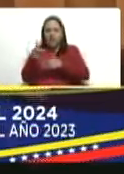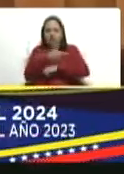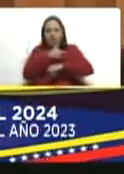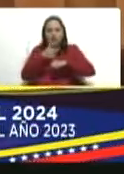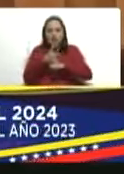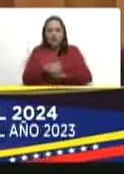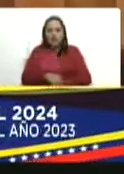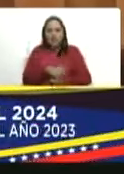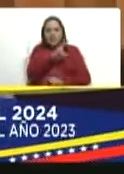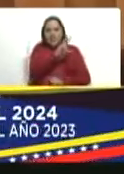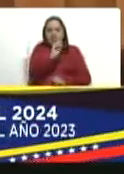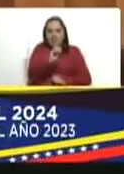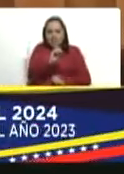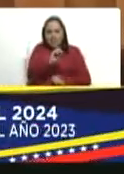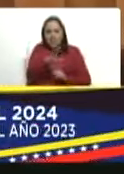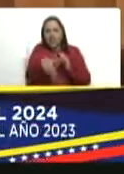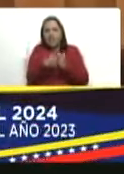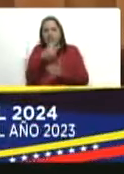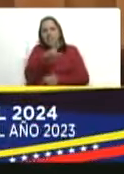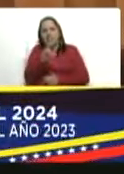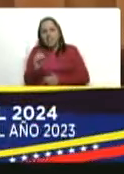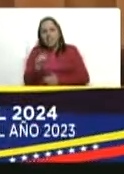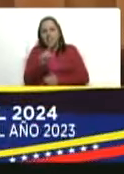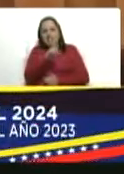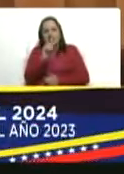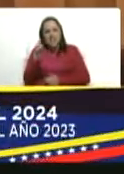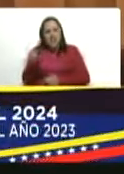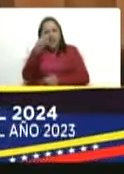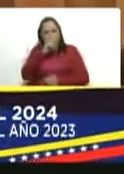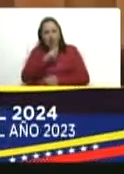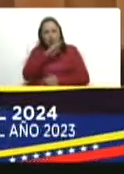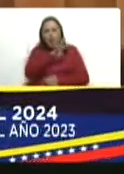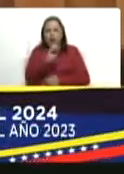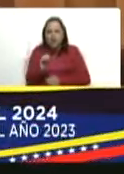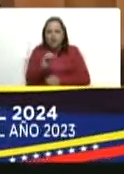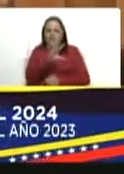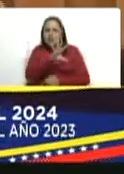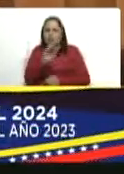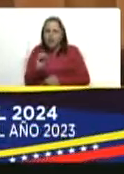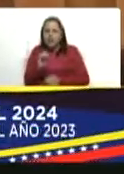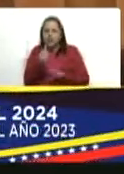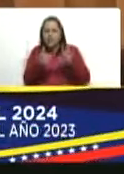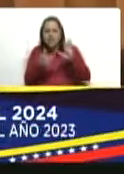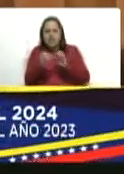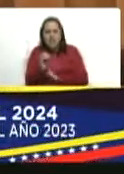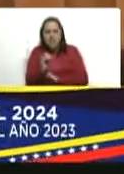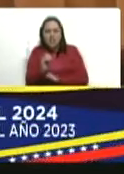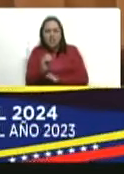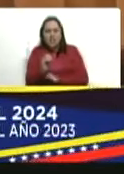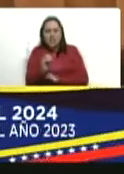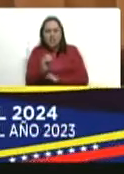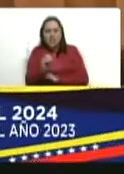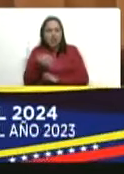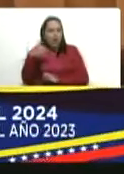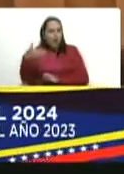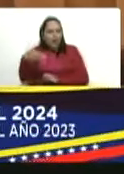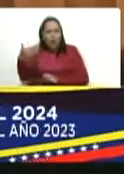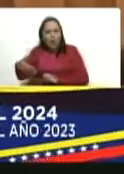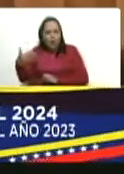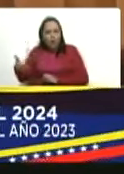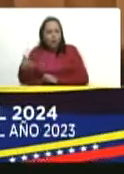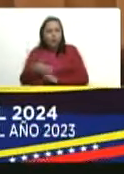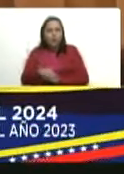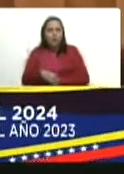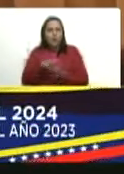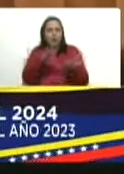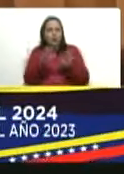del 30 al 30, 100 años, 40, 50, 60, 70, 80, 90,